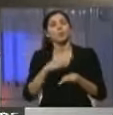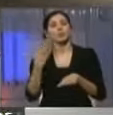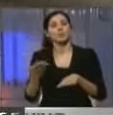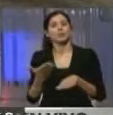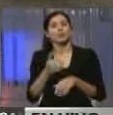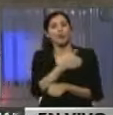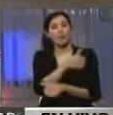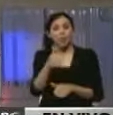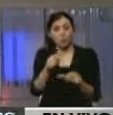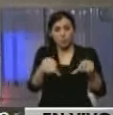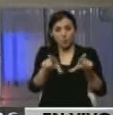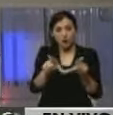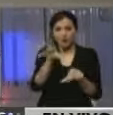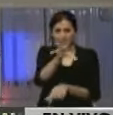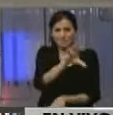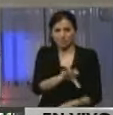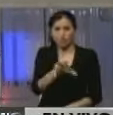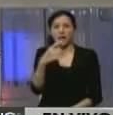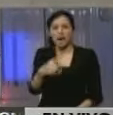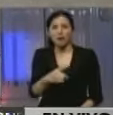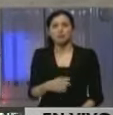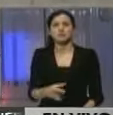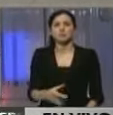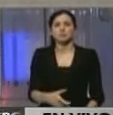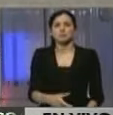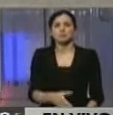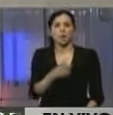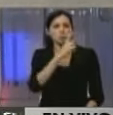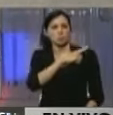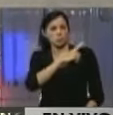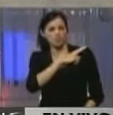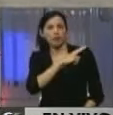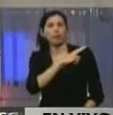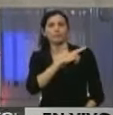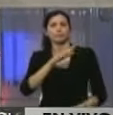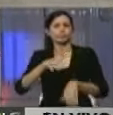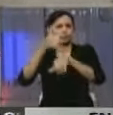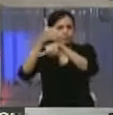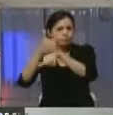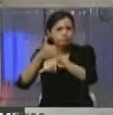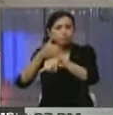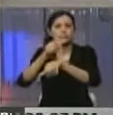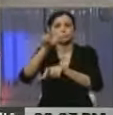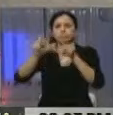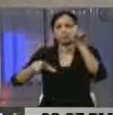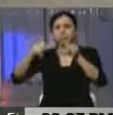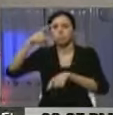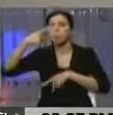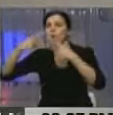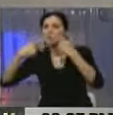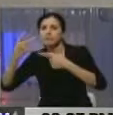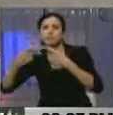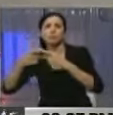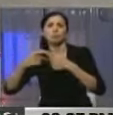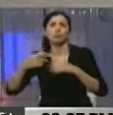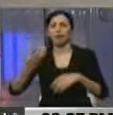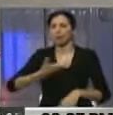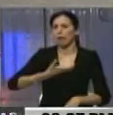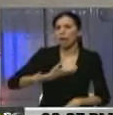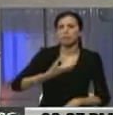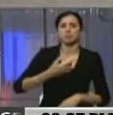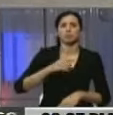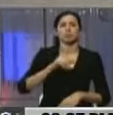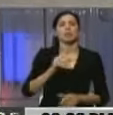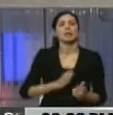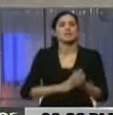cada lugar están todas las autoridades civiles, políticas y militares, todo el liderazgo del Estado,